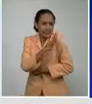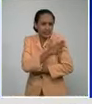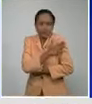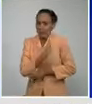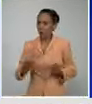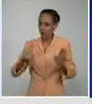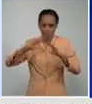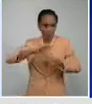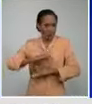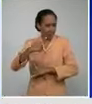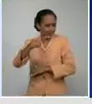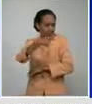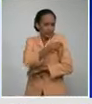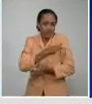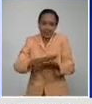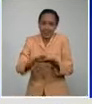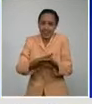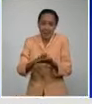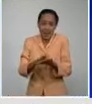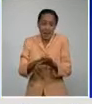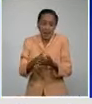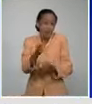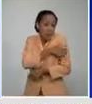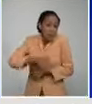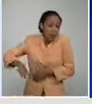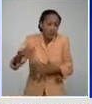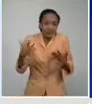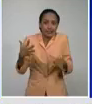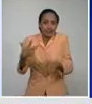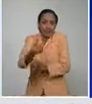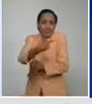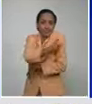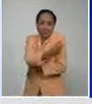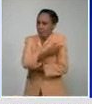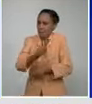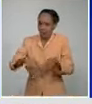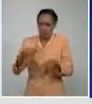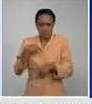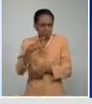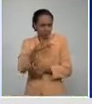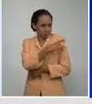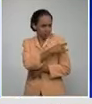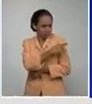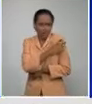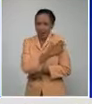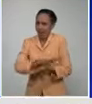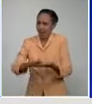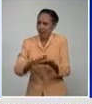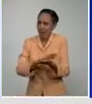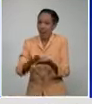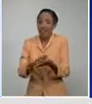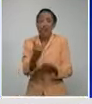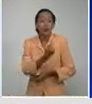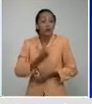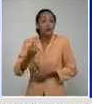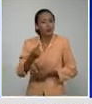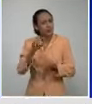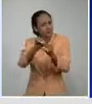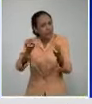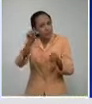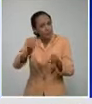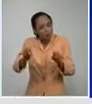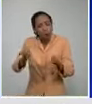el pinchazo, que es a lo que le tiene miedo a la población. Y realmente instamos mucho a que todo el mundo